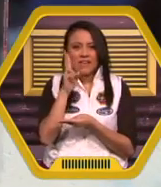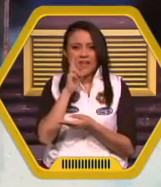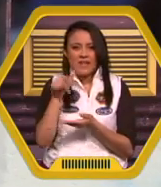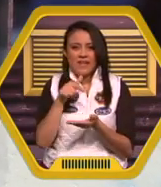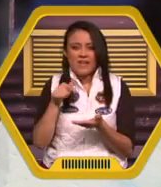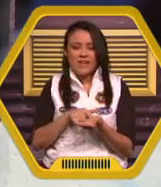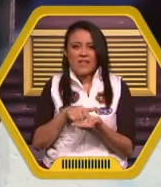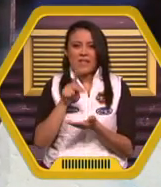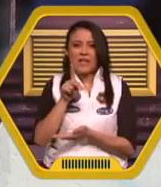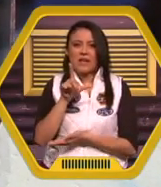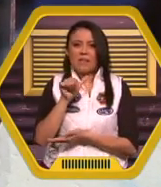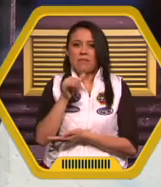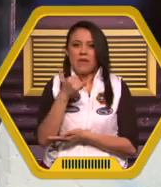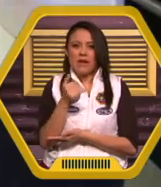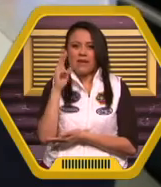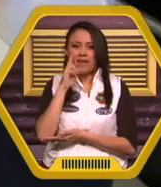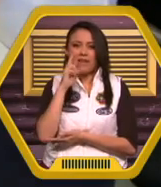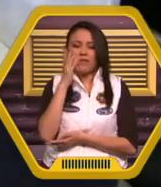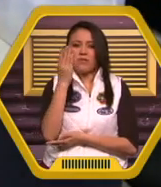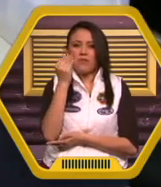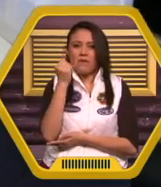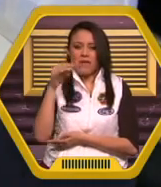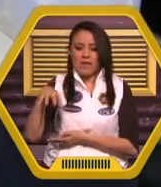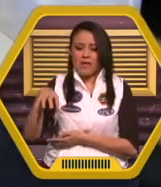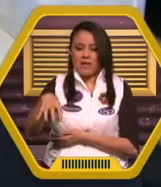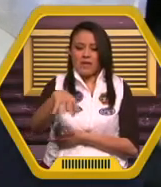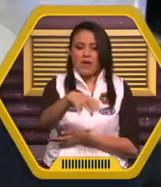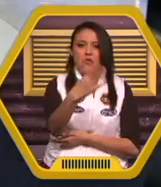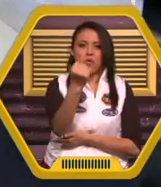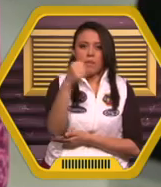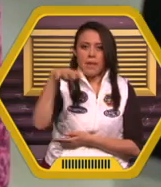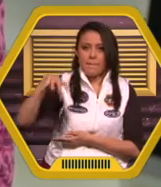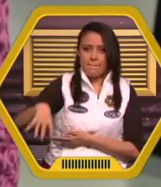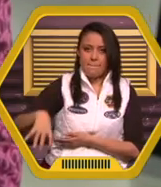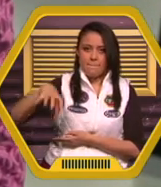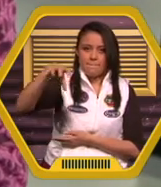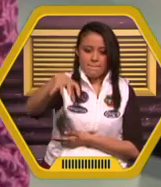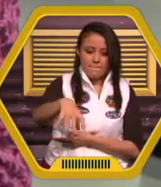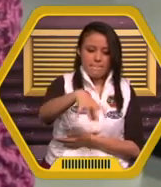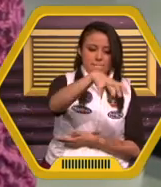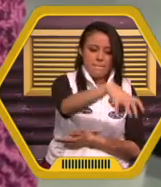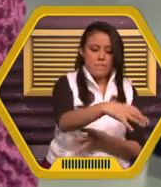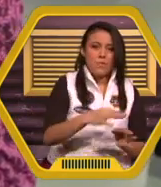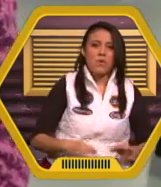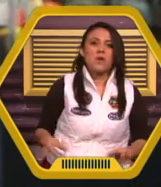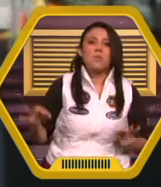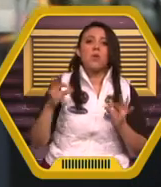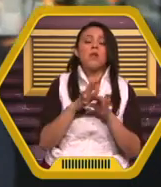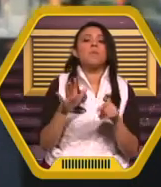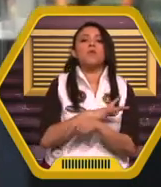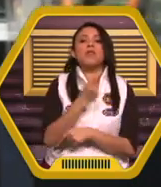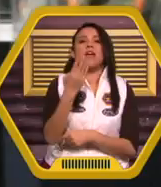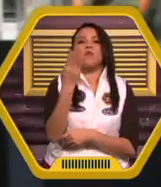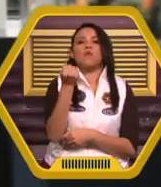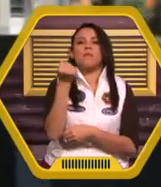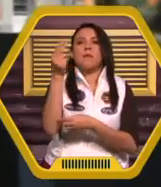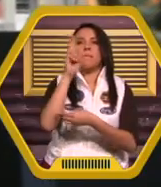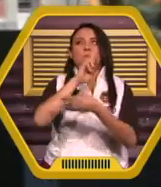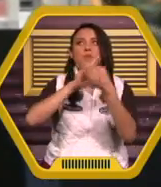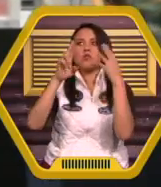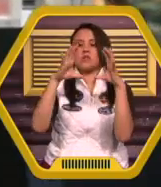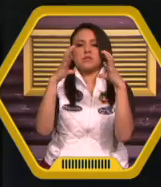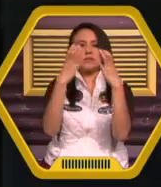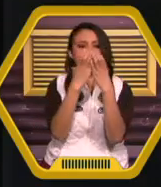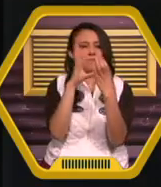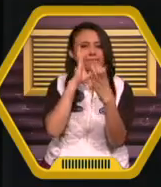de Amexplay, encontrarán nueve maquetas que son alusivas a nueve planetas. Seguramente quedarán fascinados con